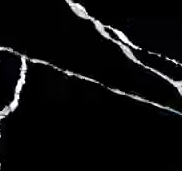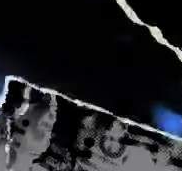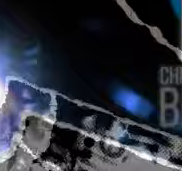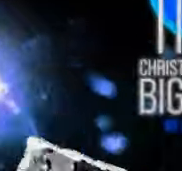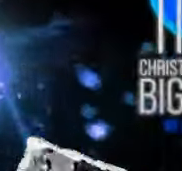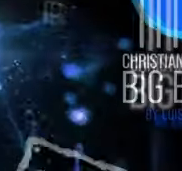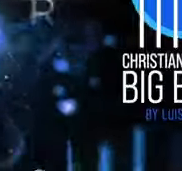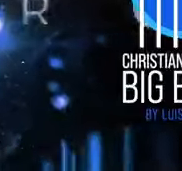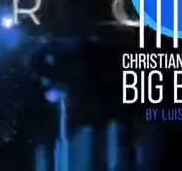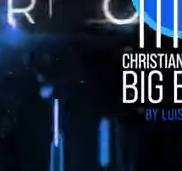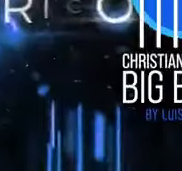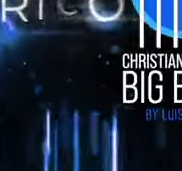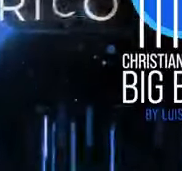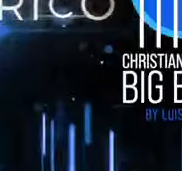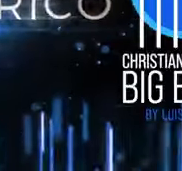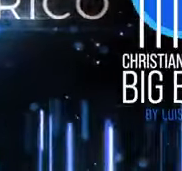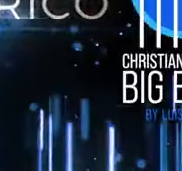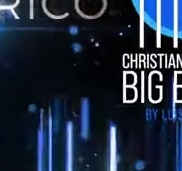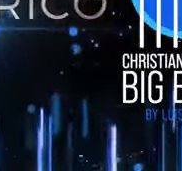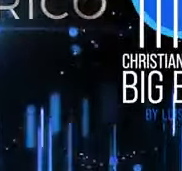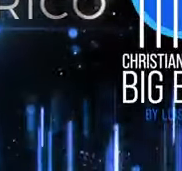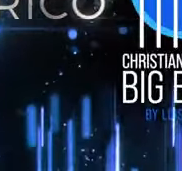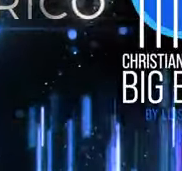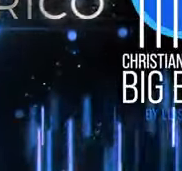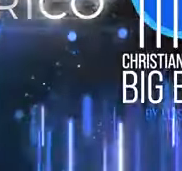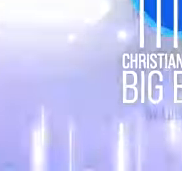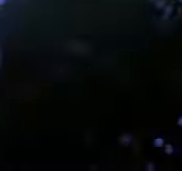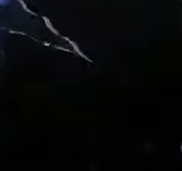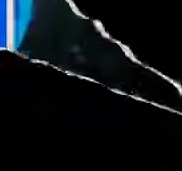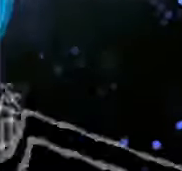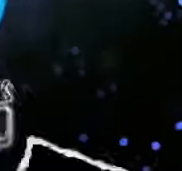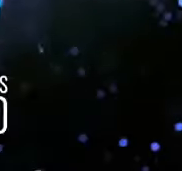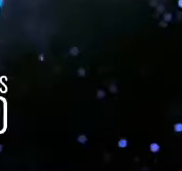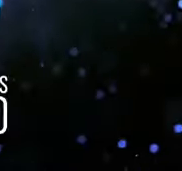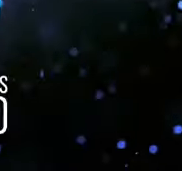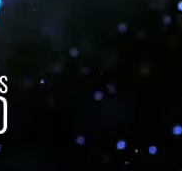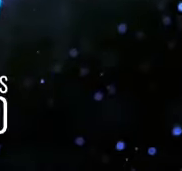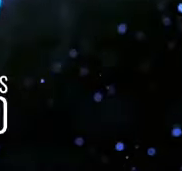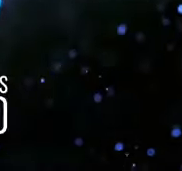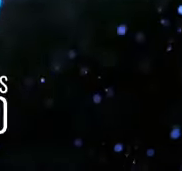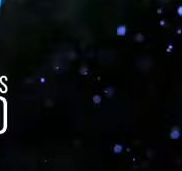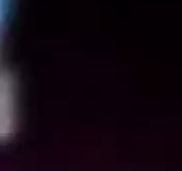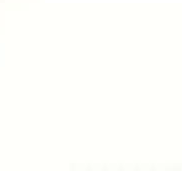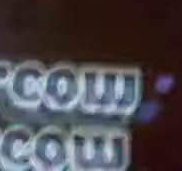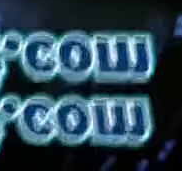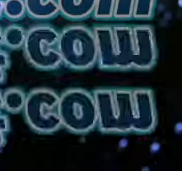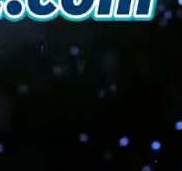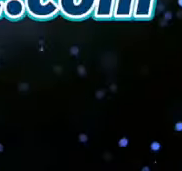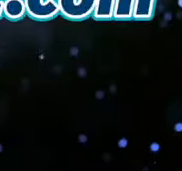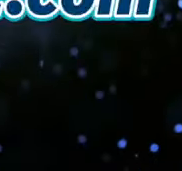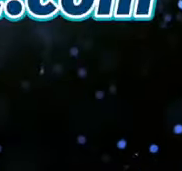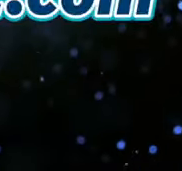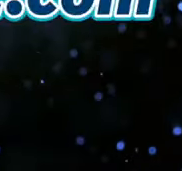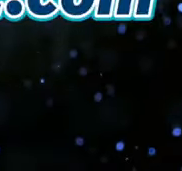917-224-3137. Christian Legacy's Big Band en Puerto Rico. Boletos en